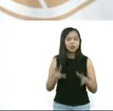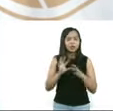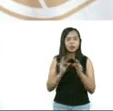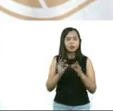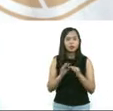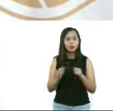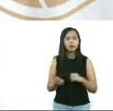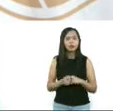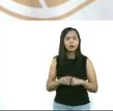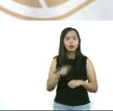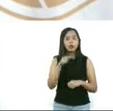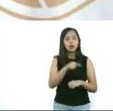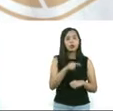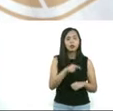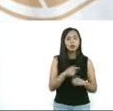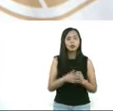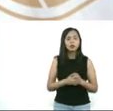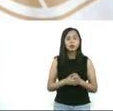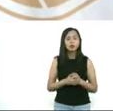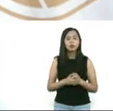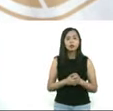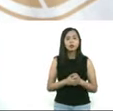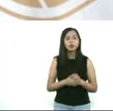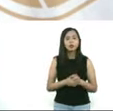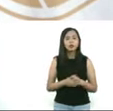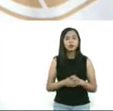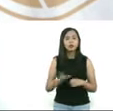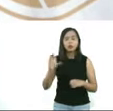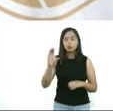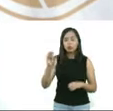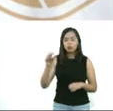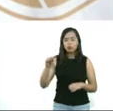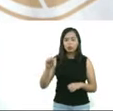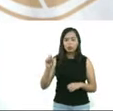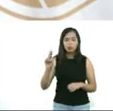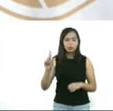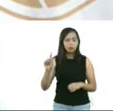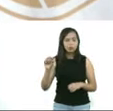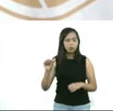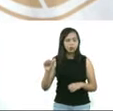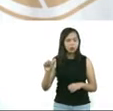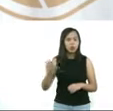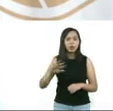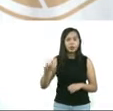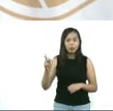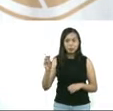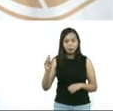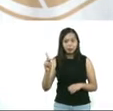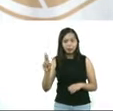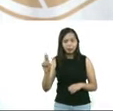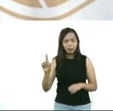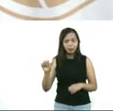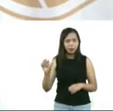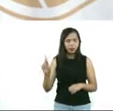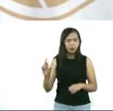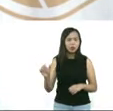pusieron a consideración de una consulta popular si la energía